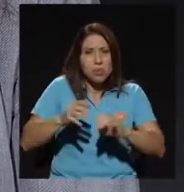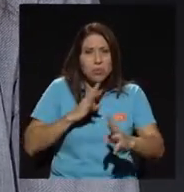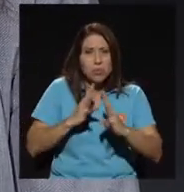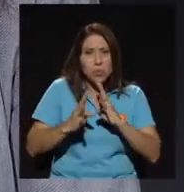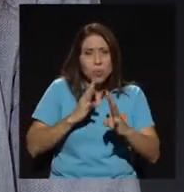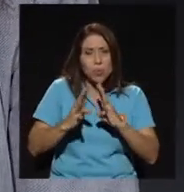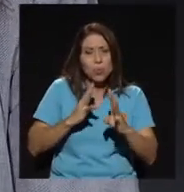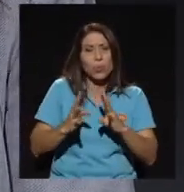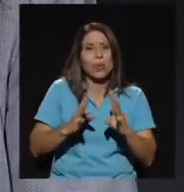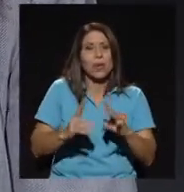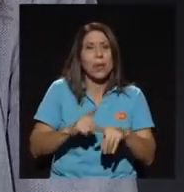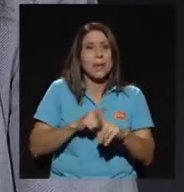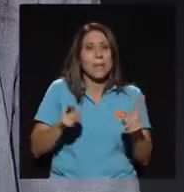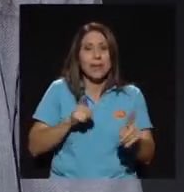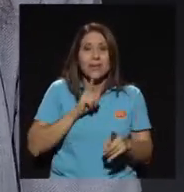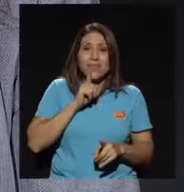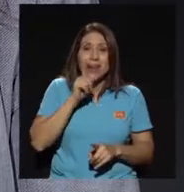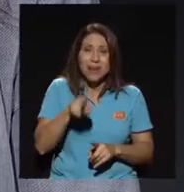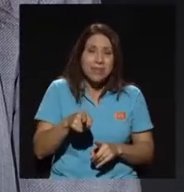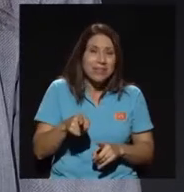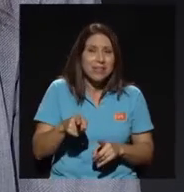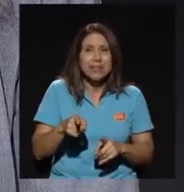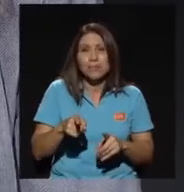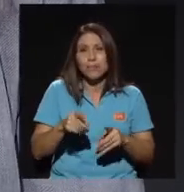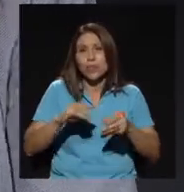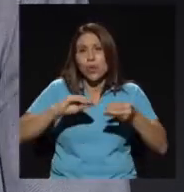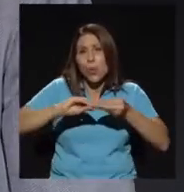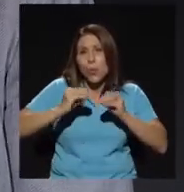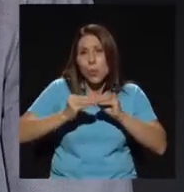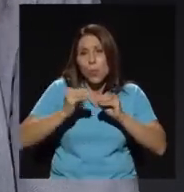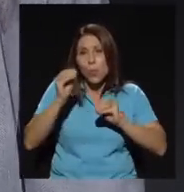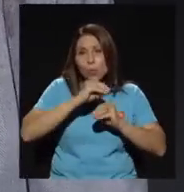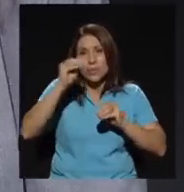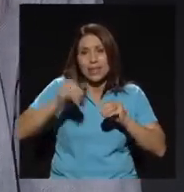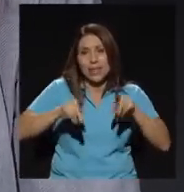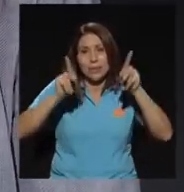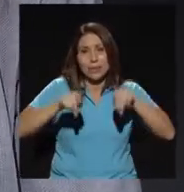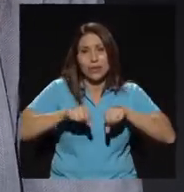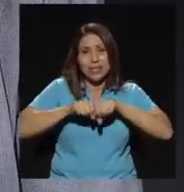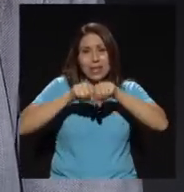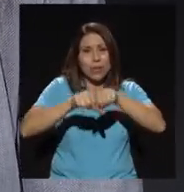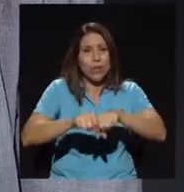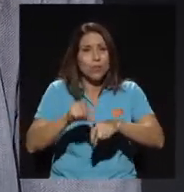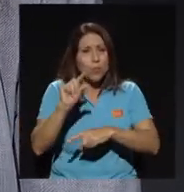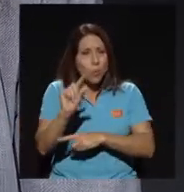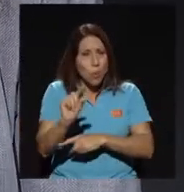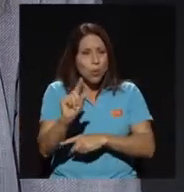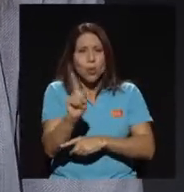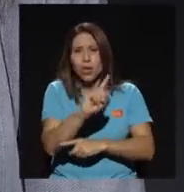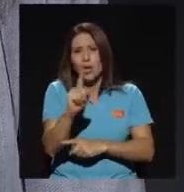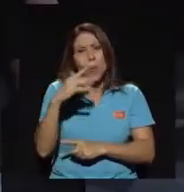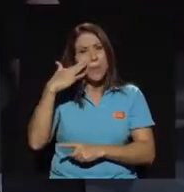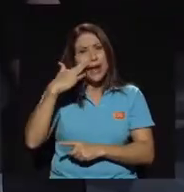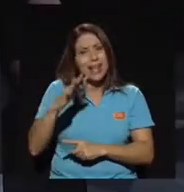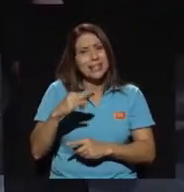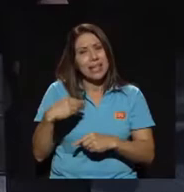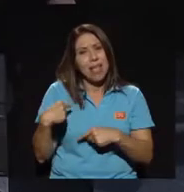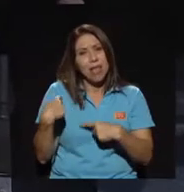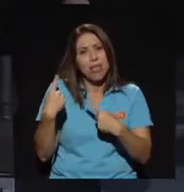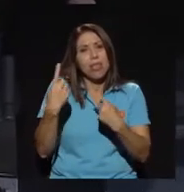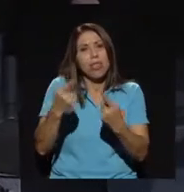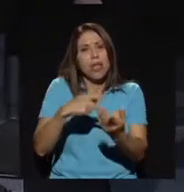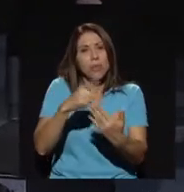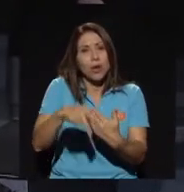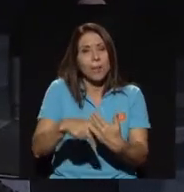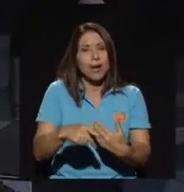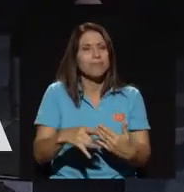avanzó mucho, el número de graduados muy poco, por ejemplo, y no parece que iba a tener larga vida, digamos, el programa. Qué pena, porque además